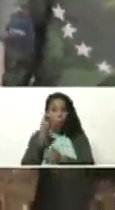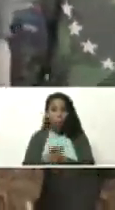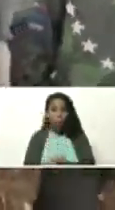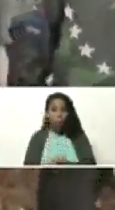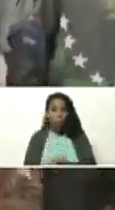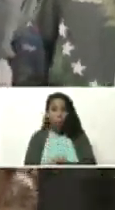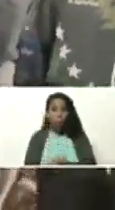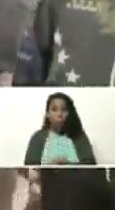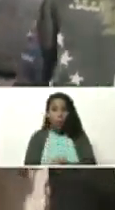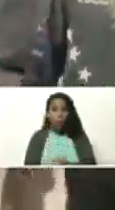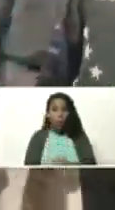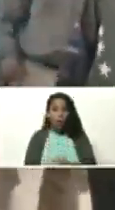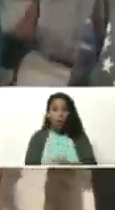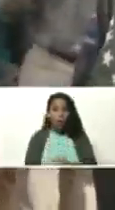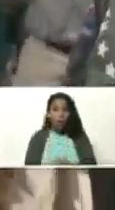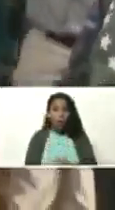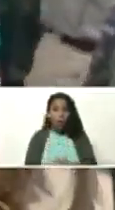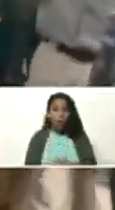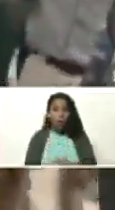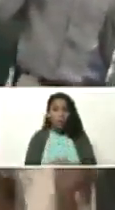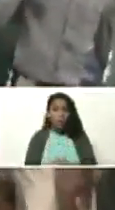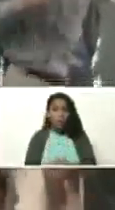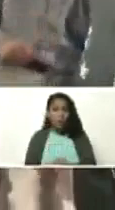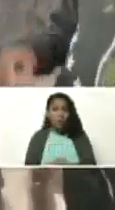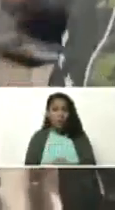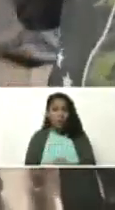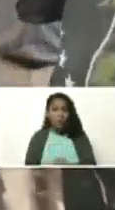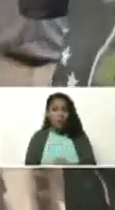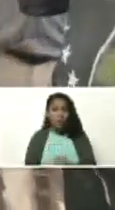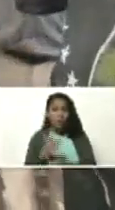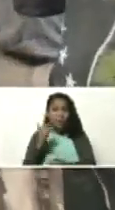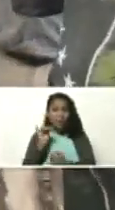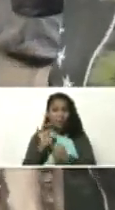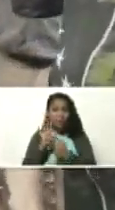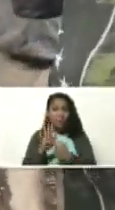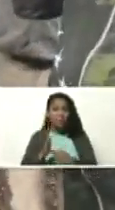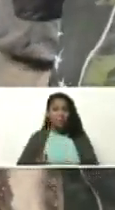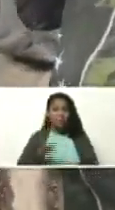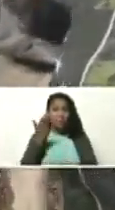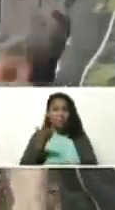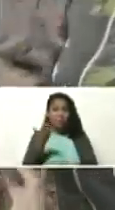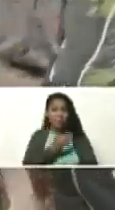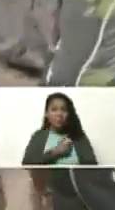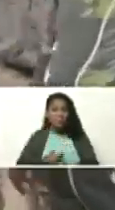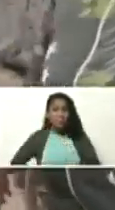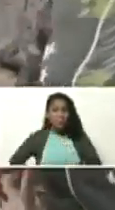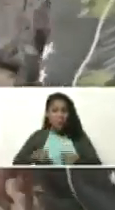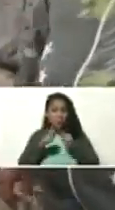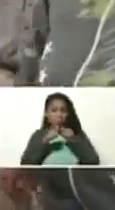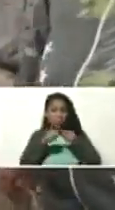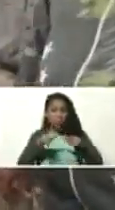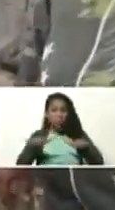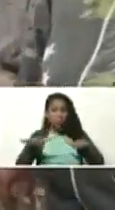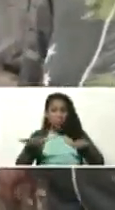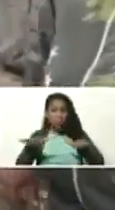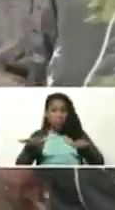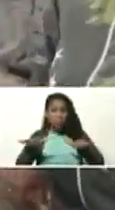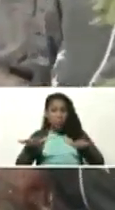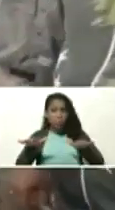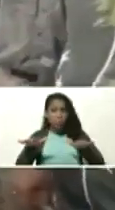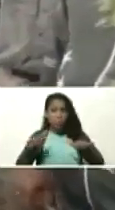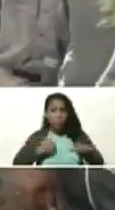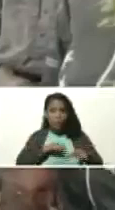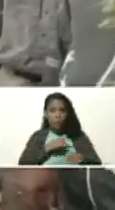policial desplegado en la calle. Y es destacar, importantísimo, presidente, el despliegue de nuestra estructura. Presidente, el despliegue de